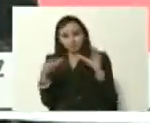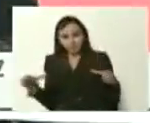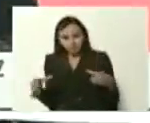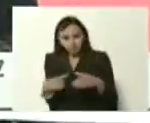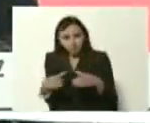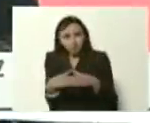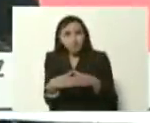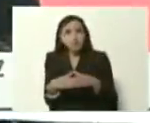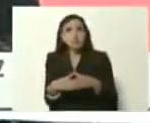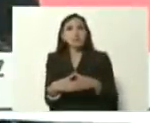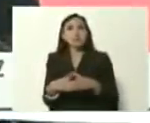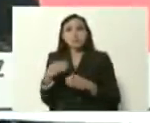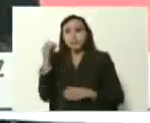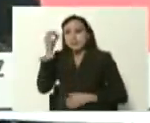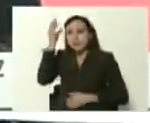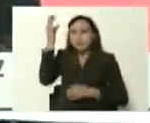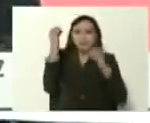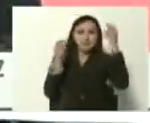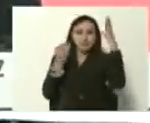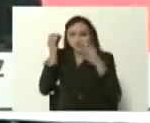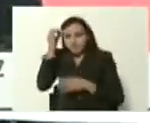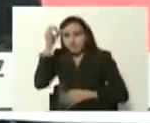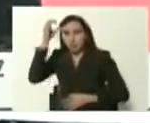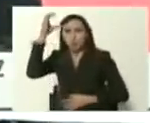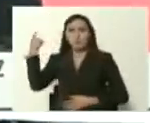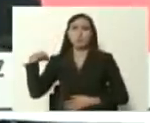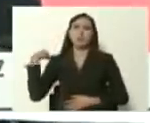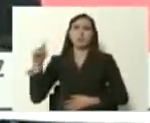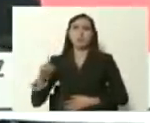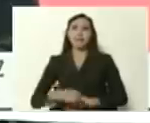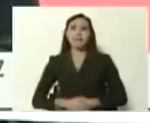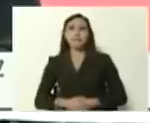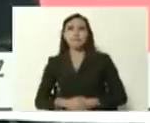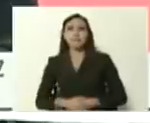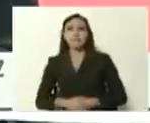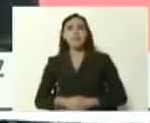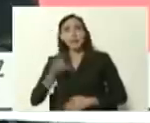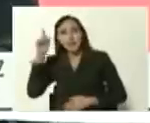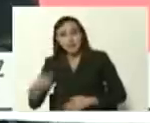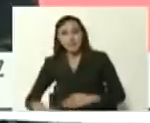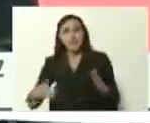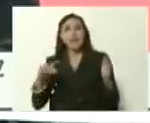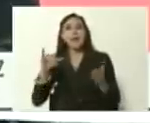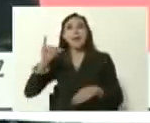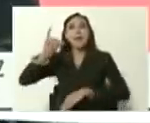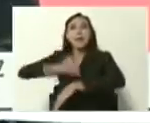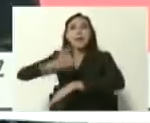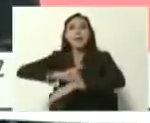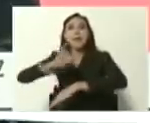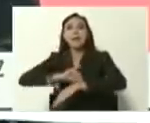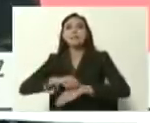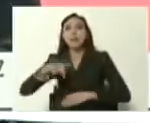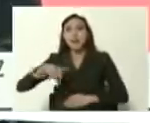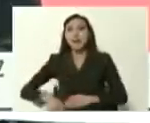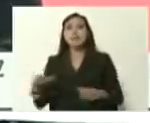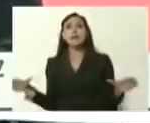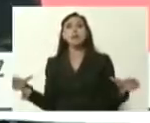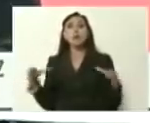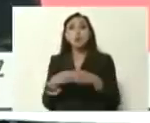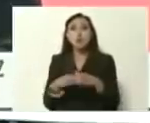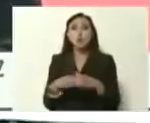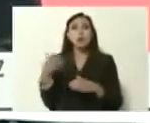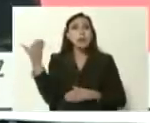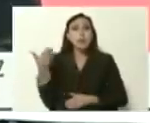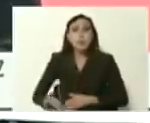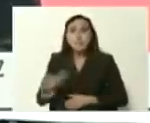nutrida, sino diversa en lo que es la Iglesia Cristiana Evangélica en esta reunión. La Iglesia Cristiana Evangélica